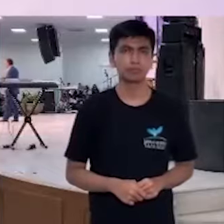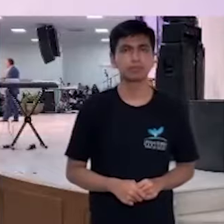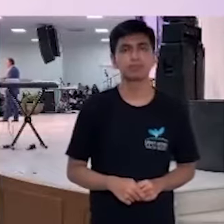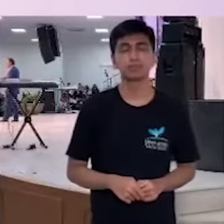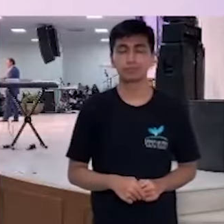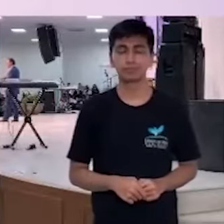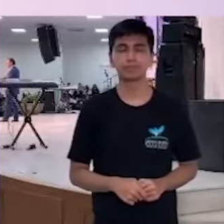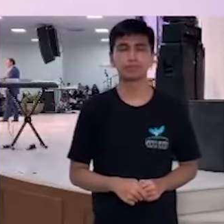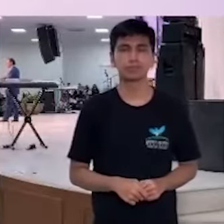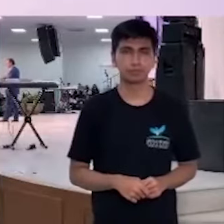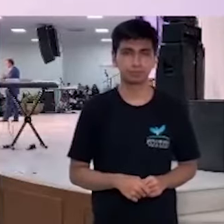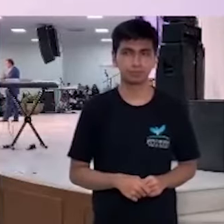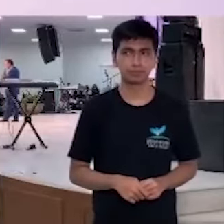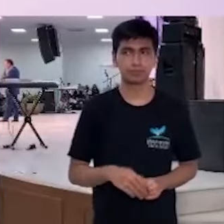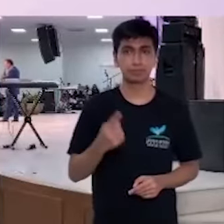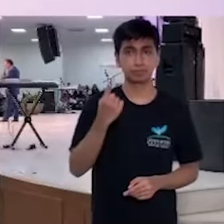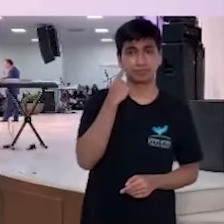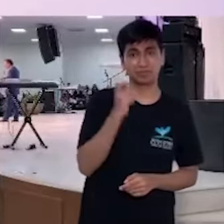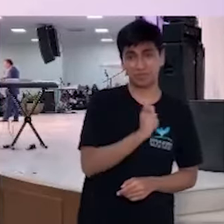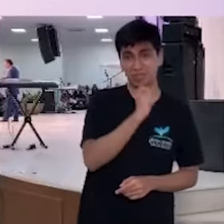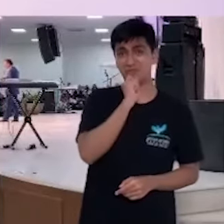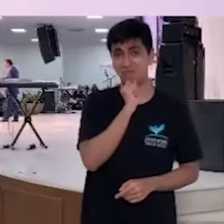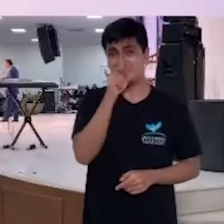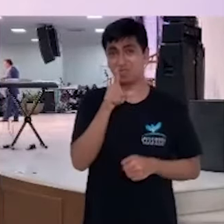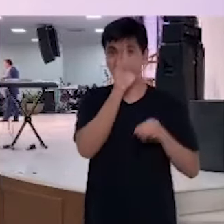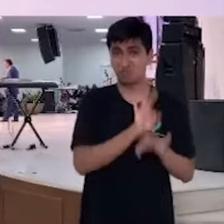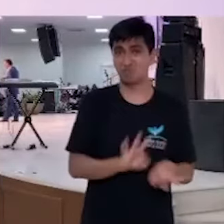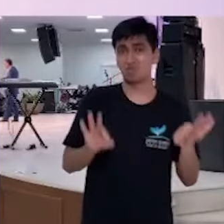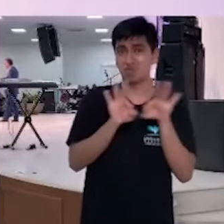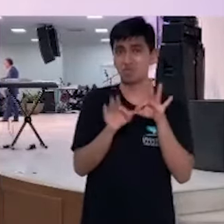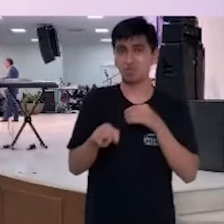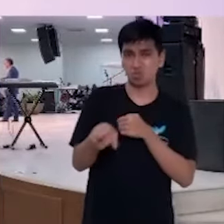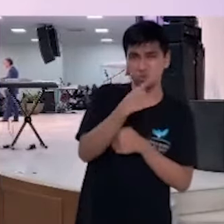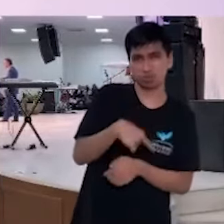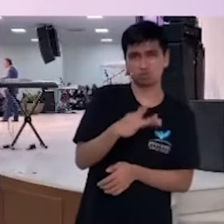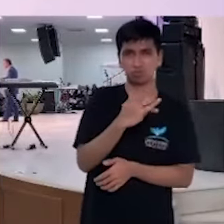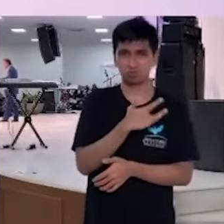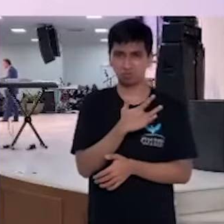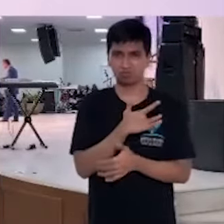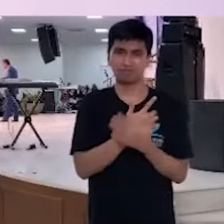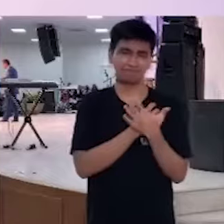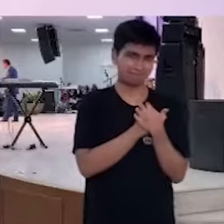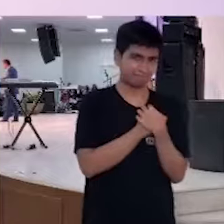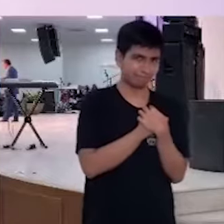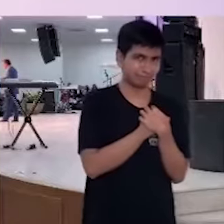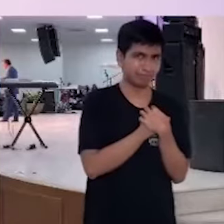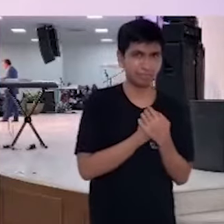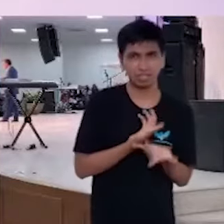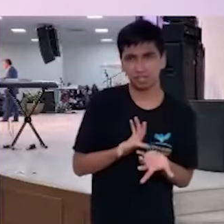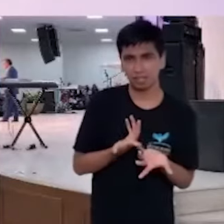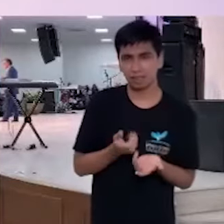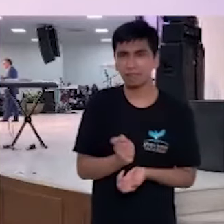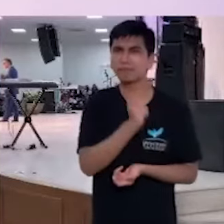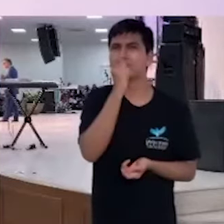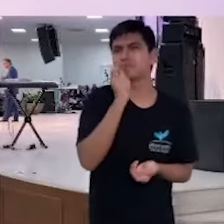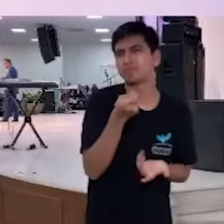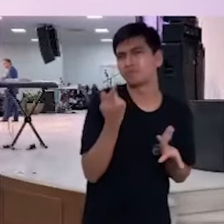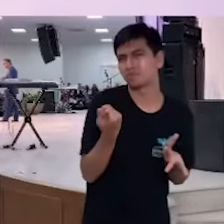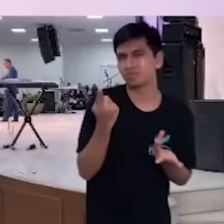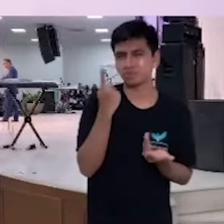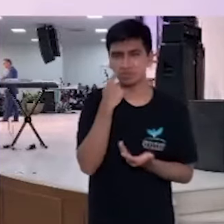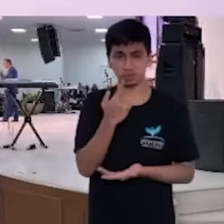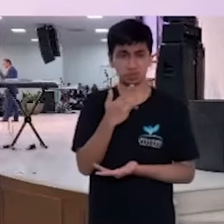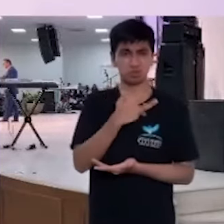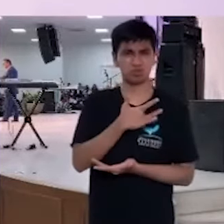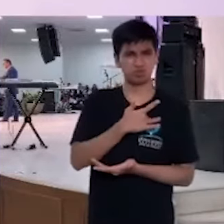nuestro corazón. Nuestro corazón, en primer lugar, le pertenece a Dios. ¿Cuántos dicen amén? Pero en segundo lugar,